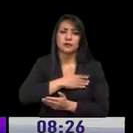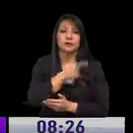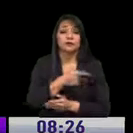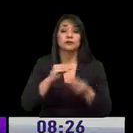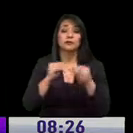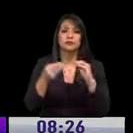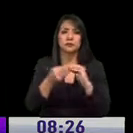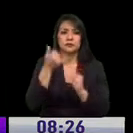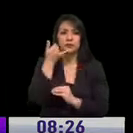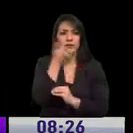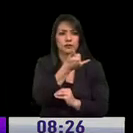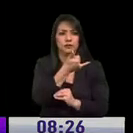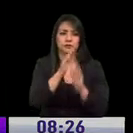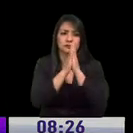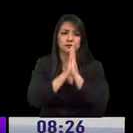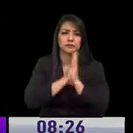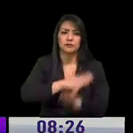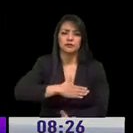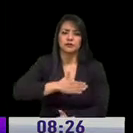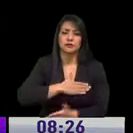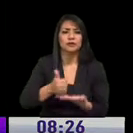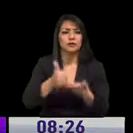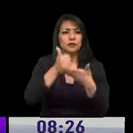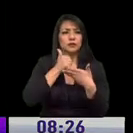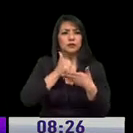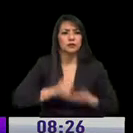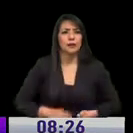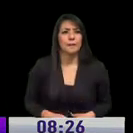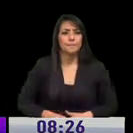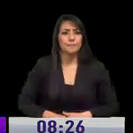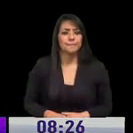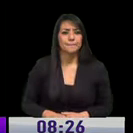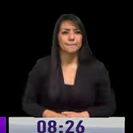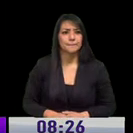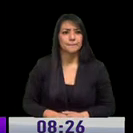número telefónico, si son tan amables, vamos a... Miren,